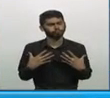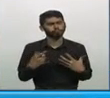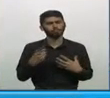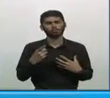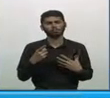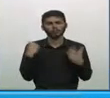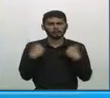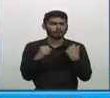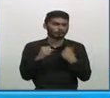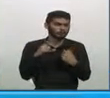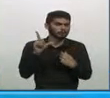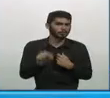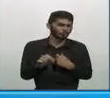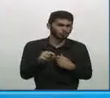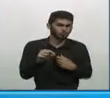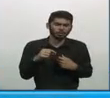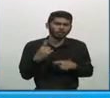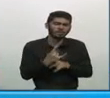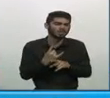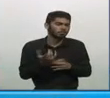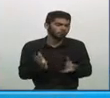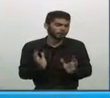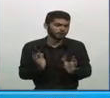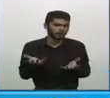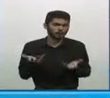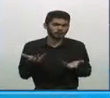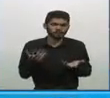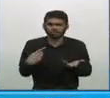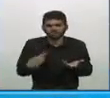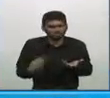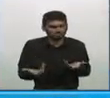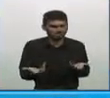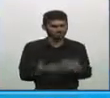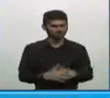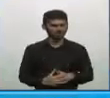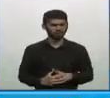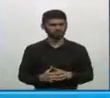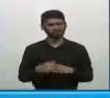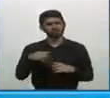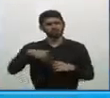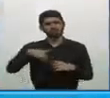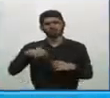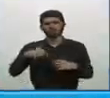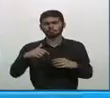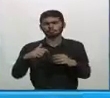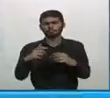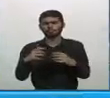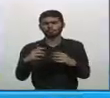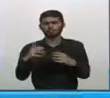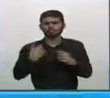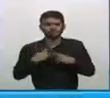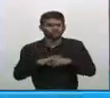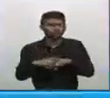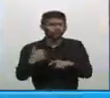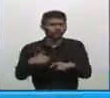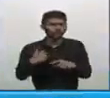sabemos que siempre es así y estas cosas suelen suceder nos en un fútbol donde es difícil mantener un plan de él es un difícil y